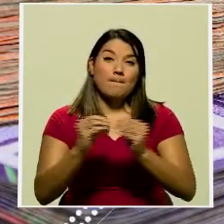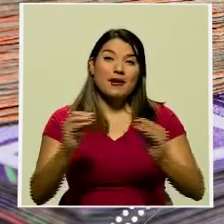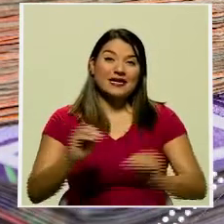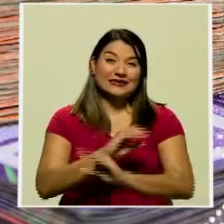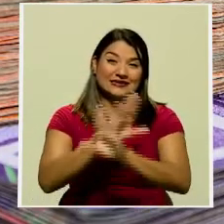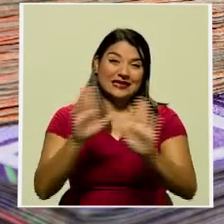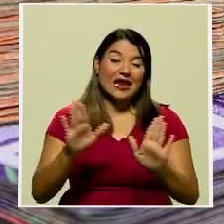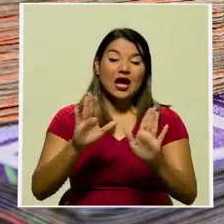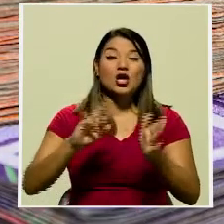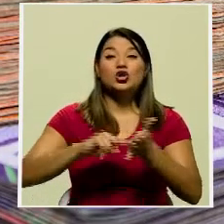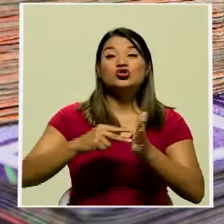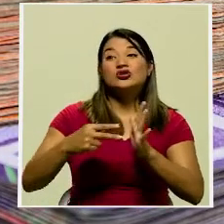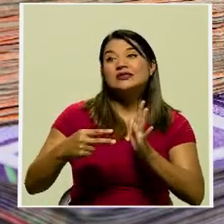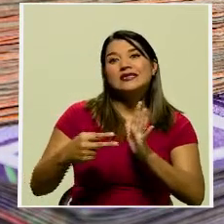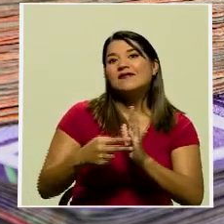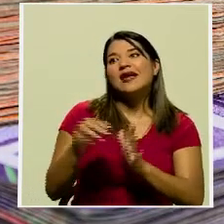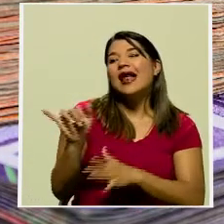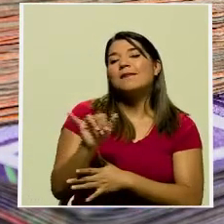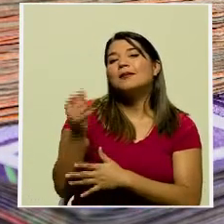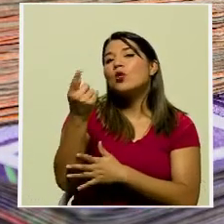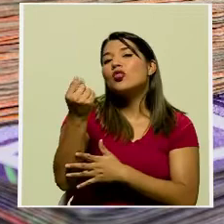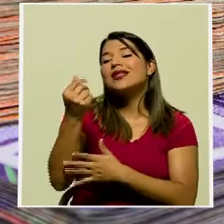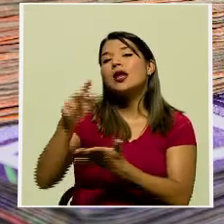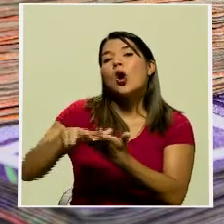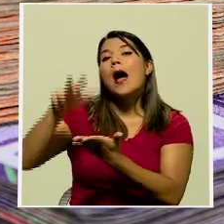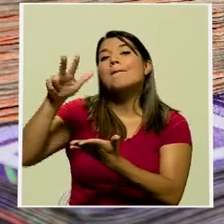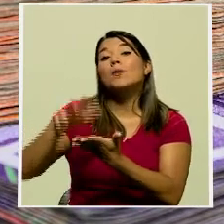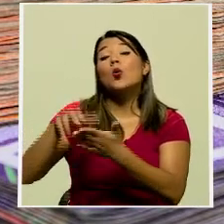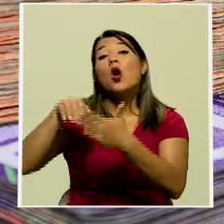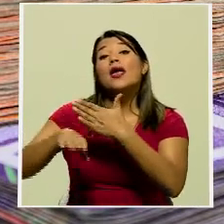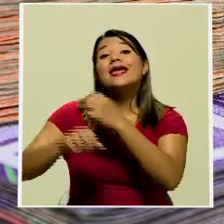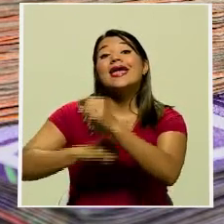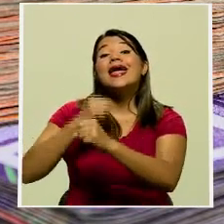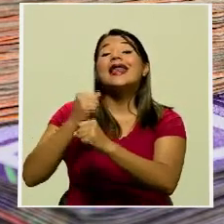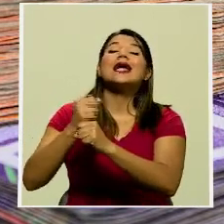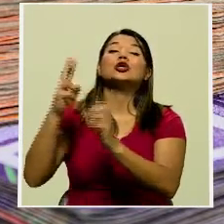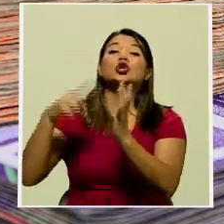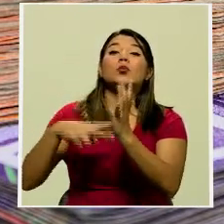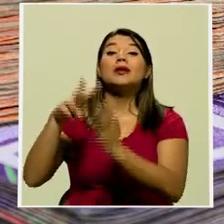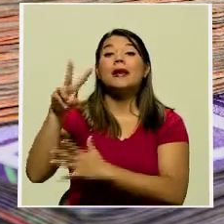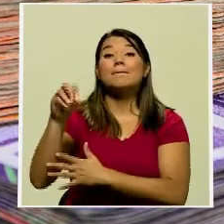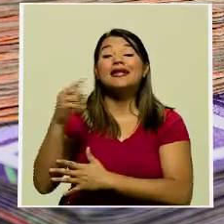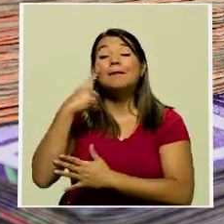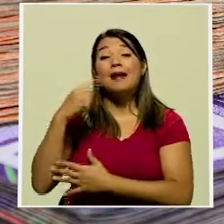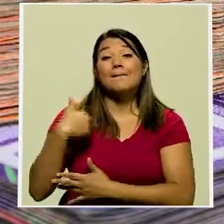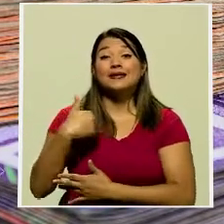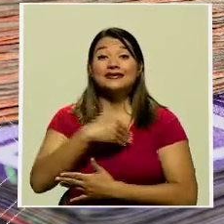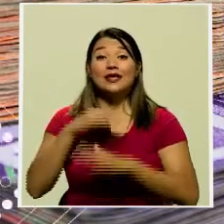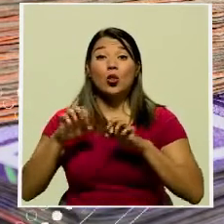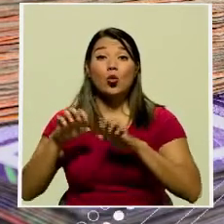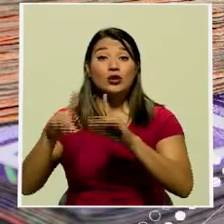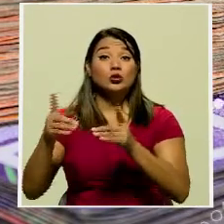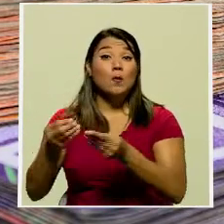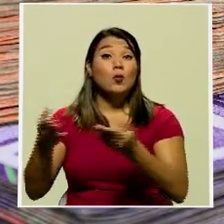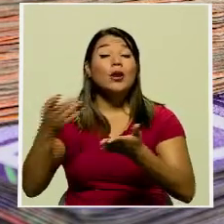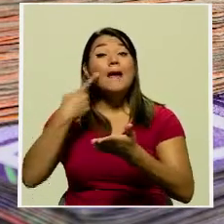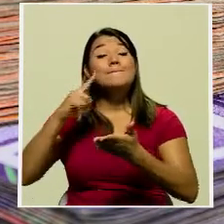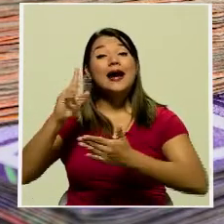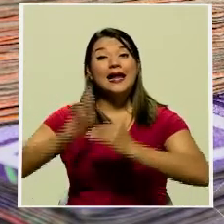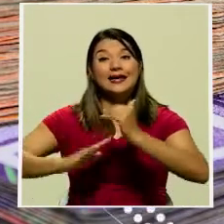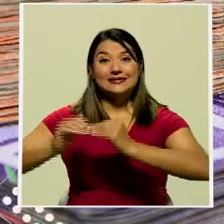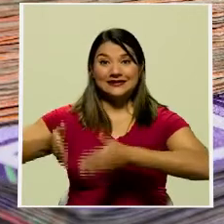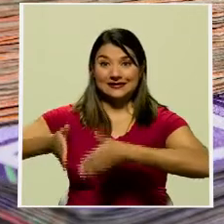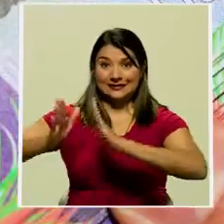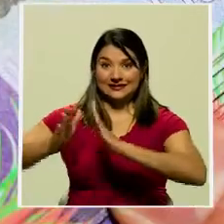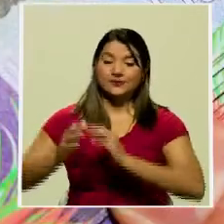al dinero aprobado en el 2020 al Ministerio de Educación Pública para infraestructura educativa. Pasamos